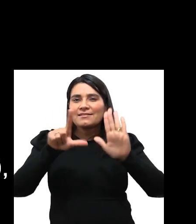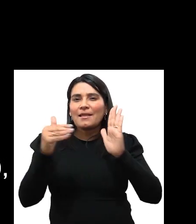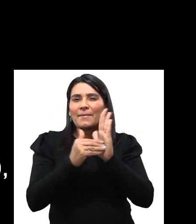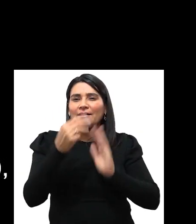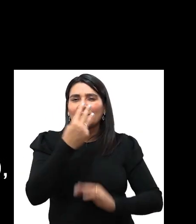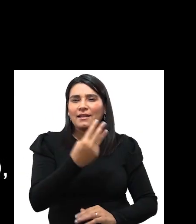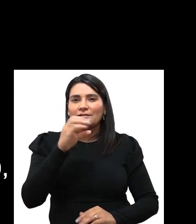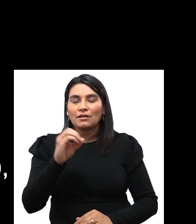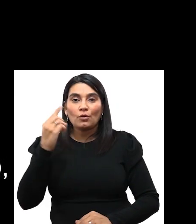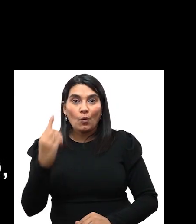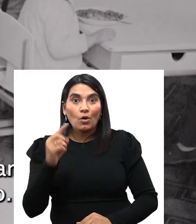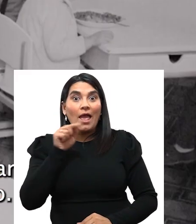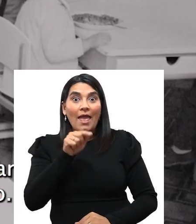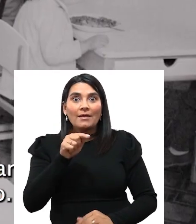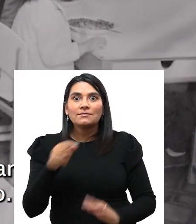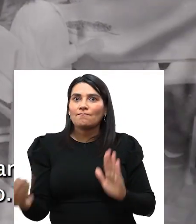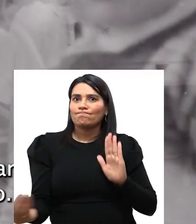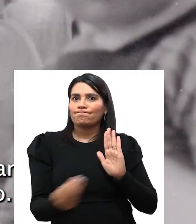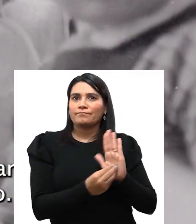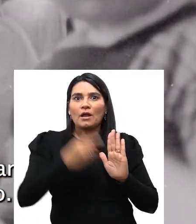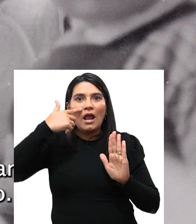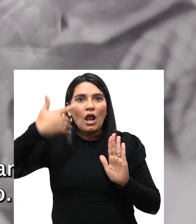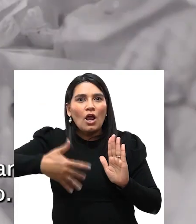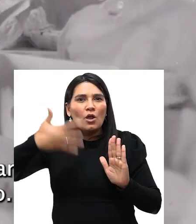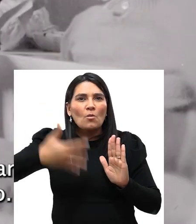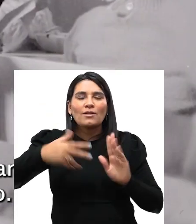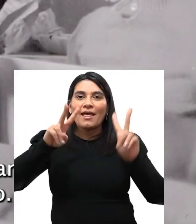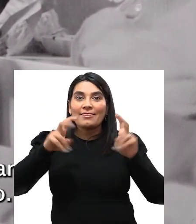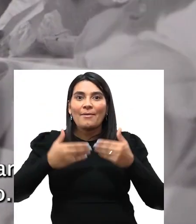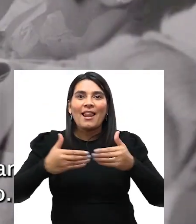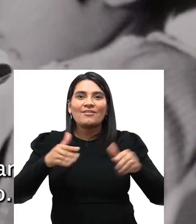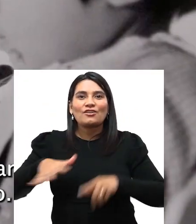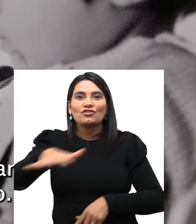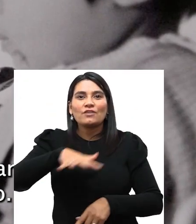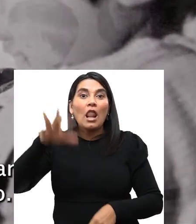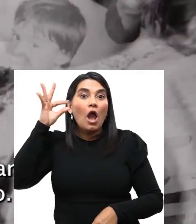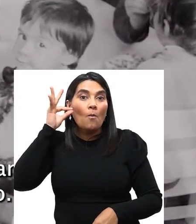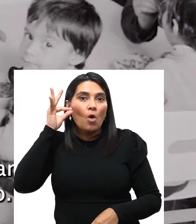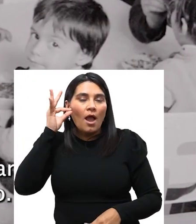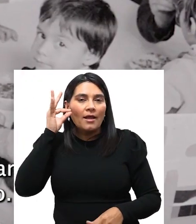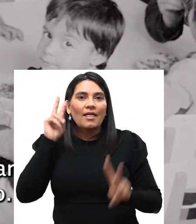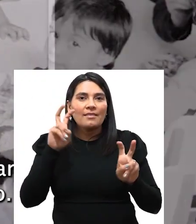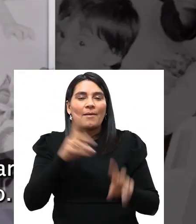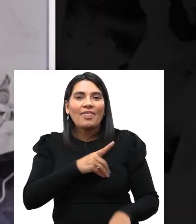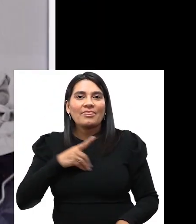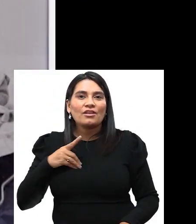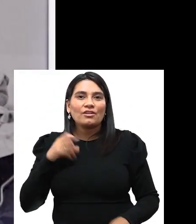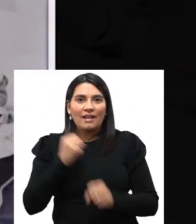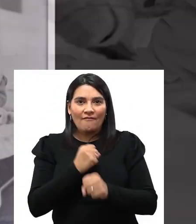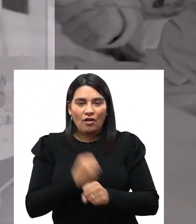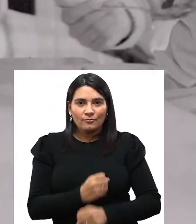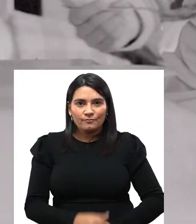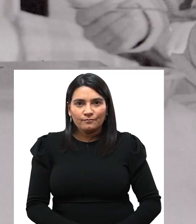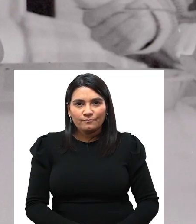ley 17.301. Este hito fue parte de políticas dirigidas al bienestar social y a la entrada de la mujer al mundo del trabajo.